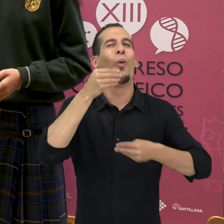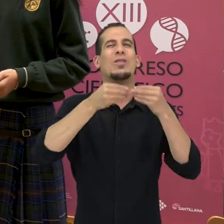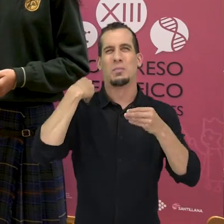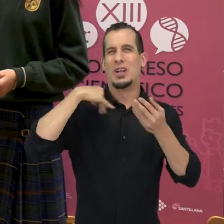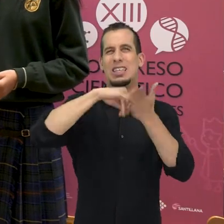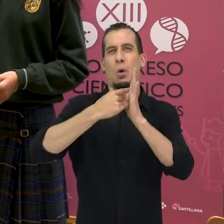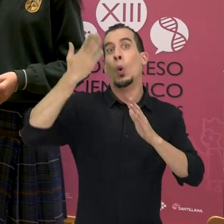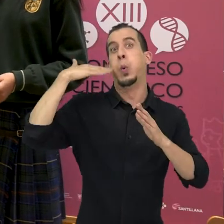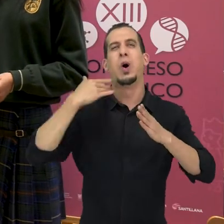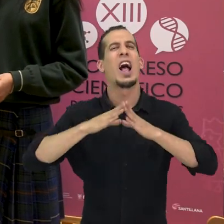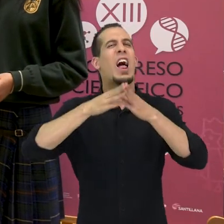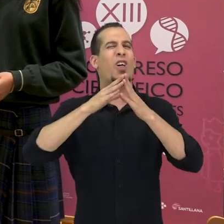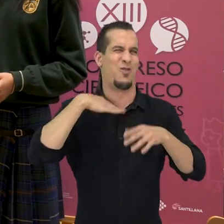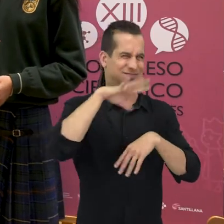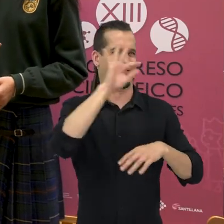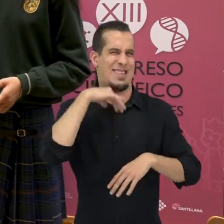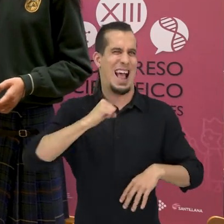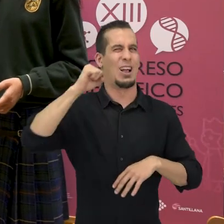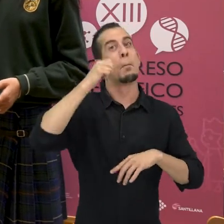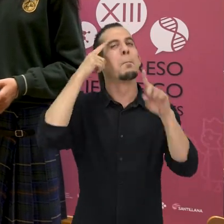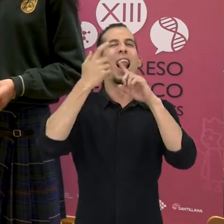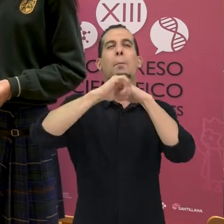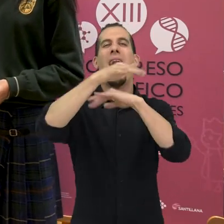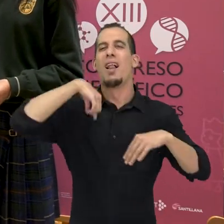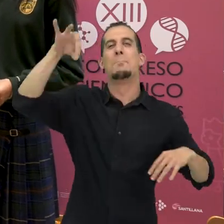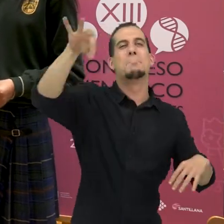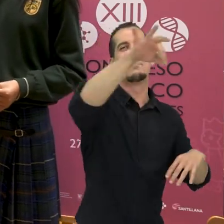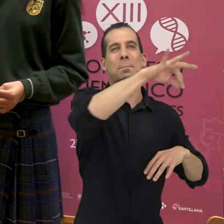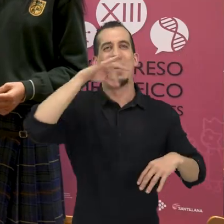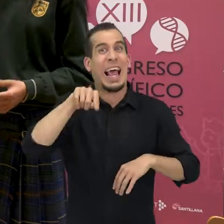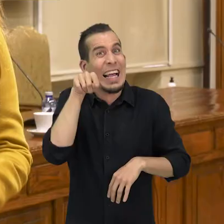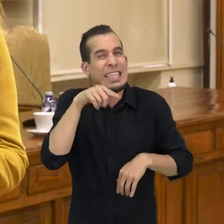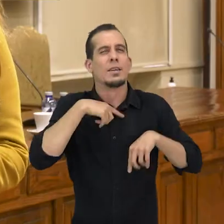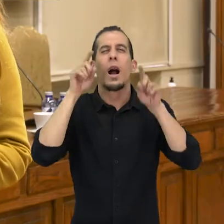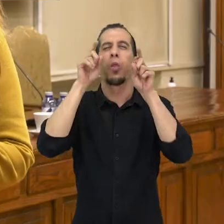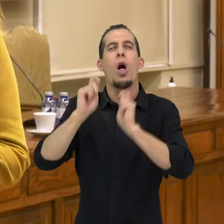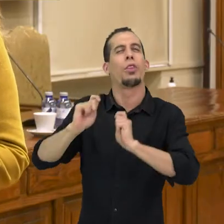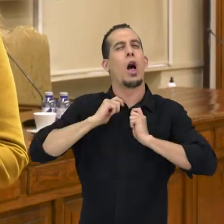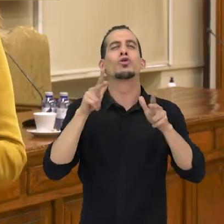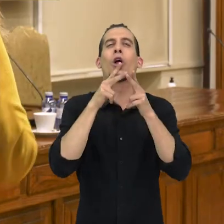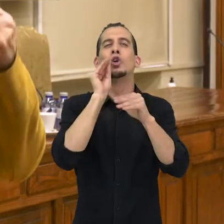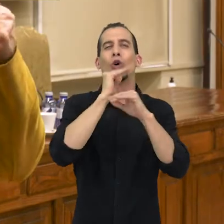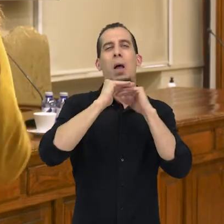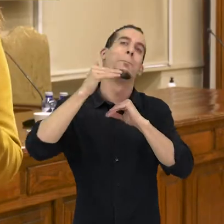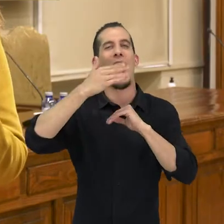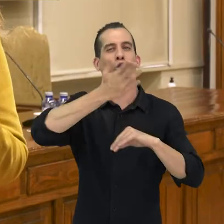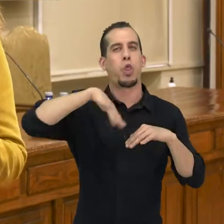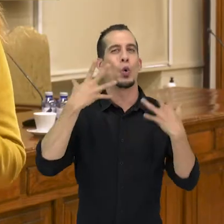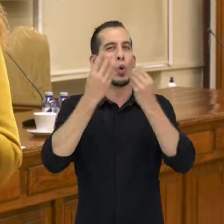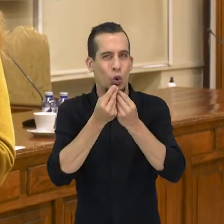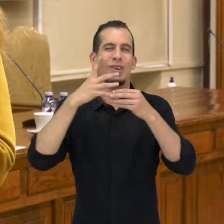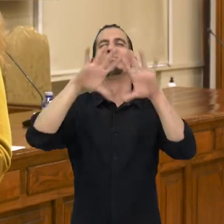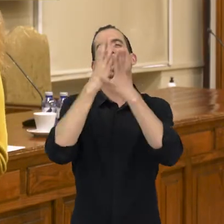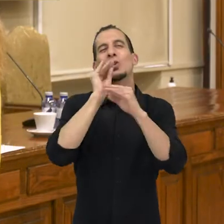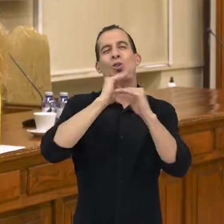cano porque usan el mismo sistema que usaban los navegantes hace 500 años para geoposicionarse en el mar. Bueno, pues que la educación nos dé una sociedad sostenible